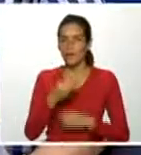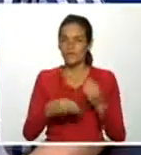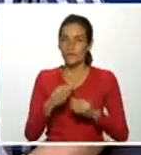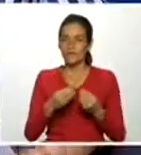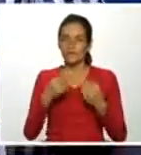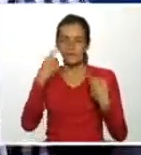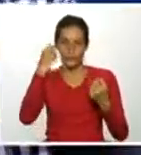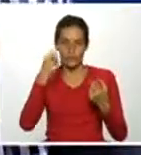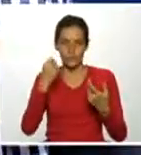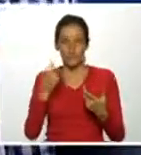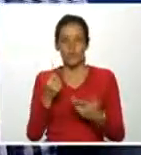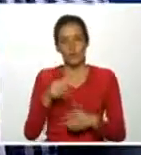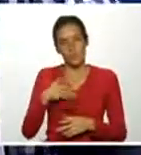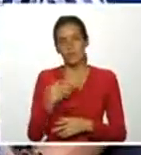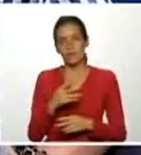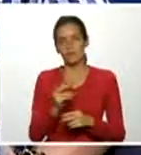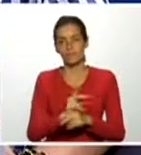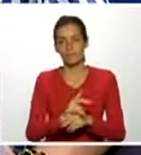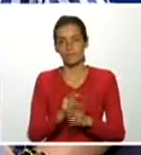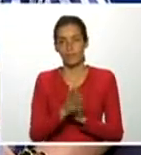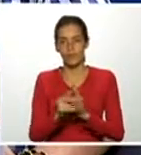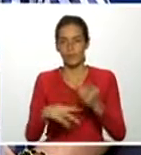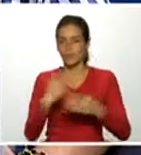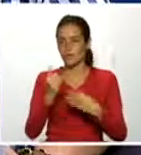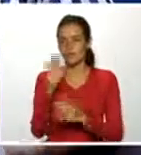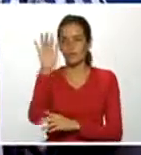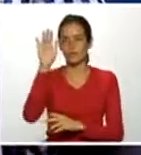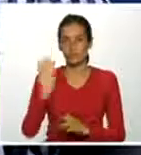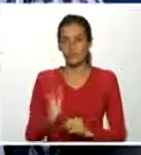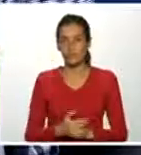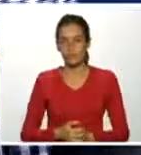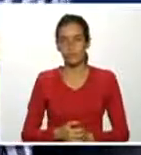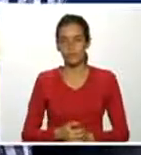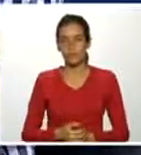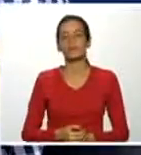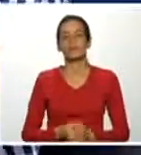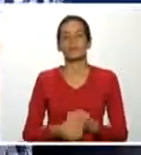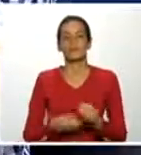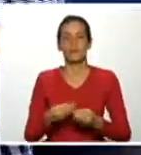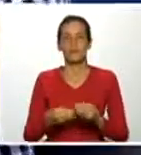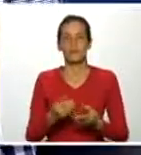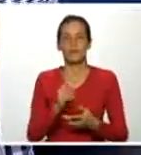tareas donde se va a poder garantizar la continuidad del proyecto. Claro. Y no al revés de, bueno, primero el código, después ver a ver